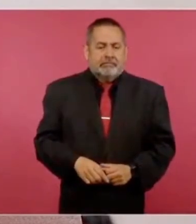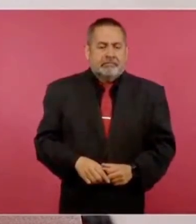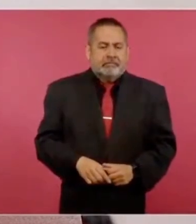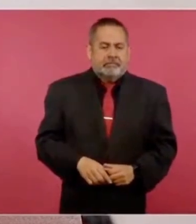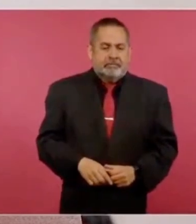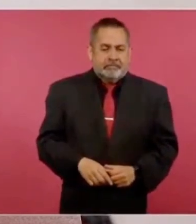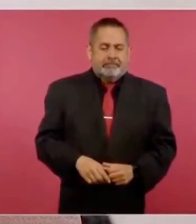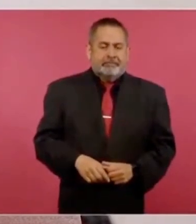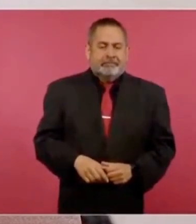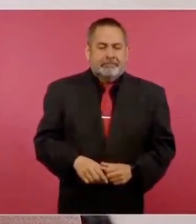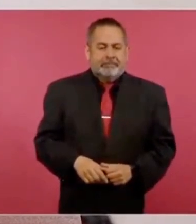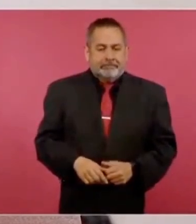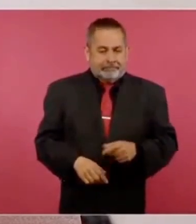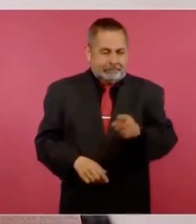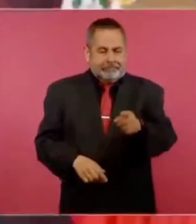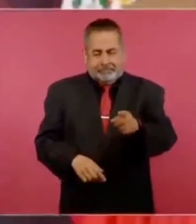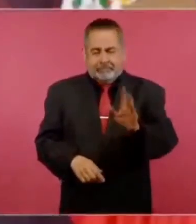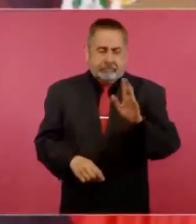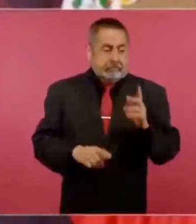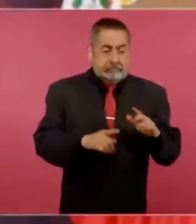después de lo que le habían hecho,